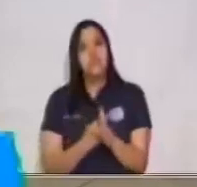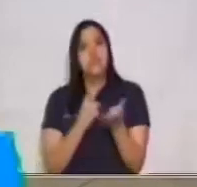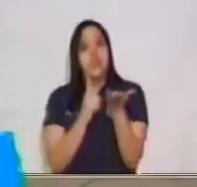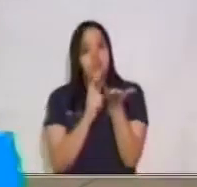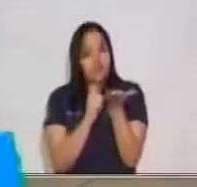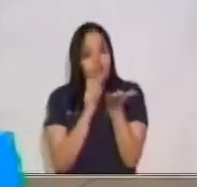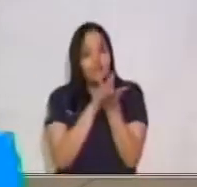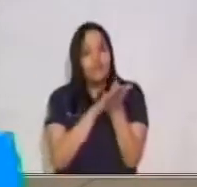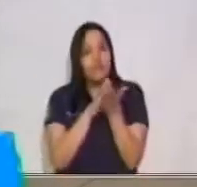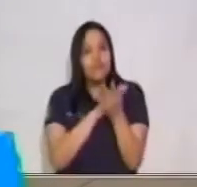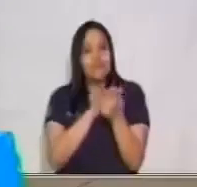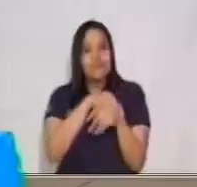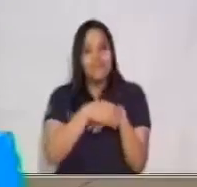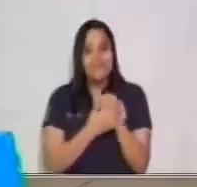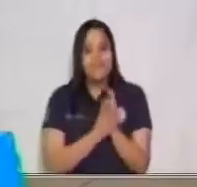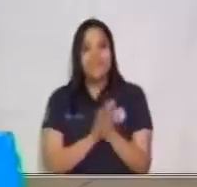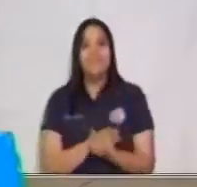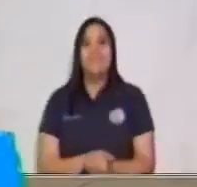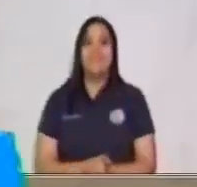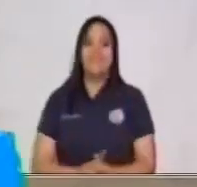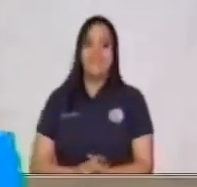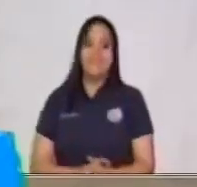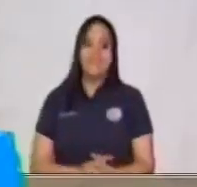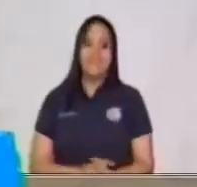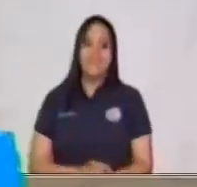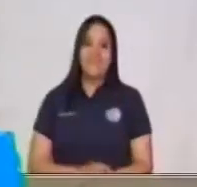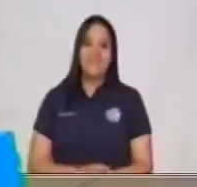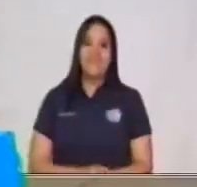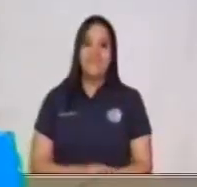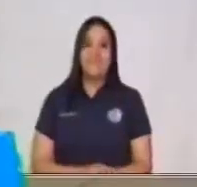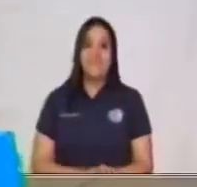utilizar alcohol en gel.